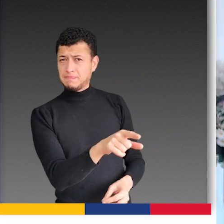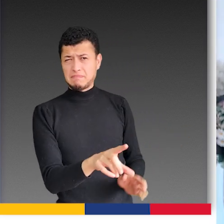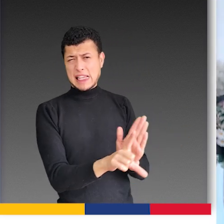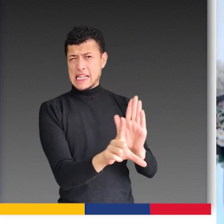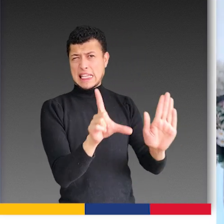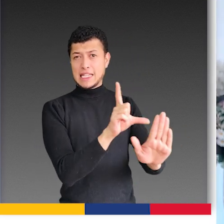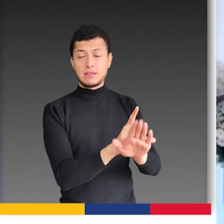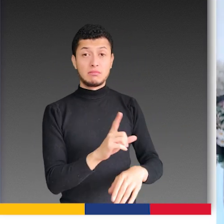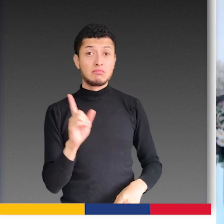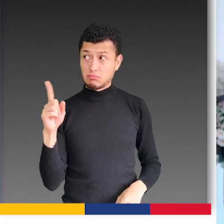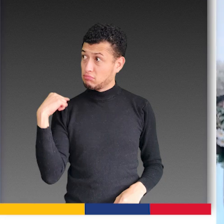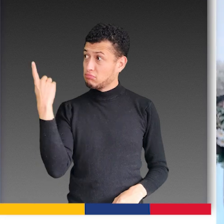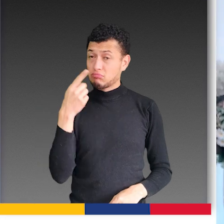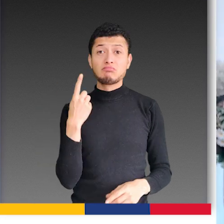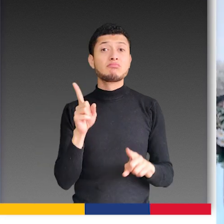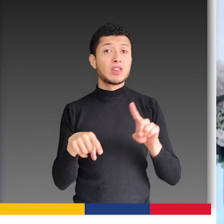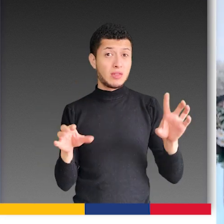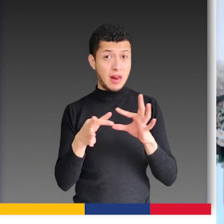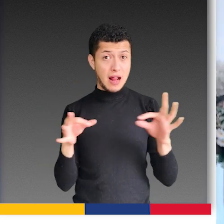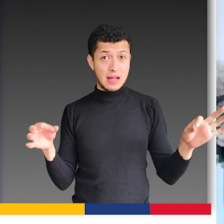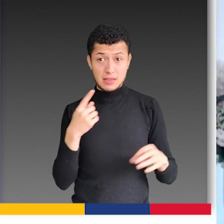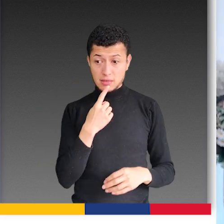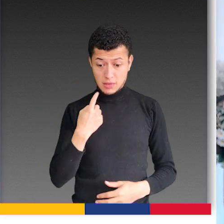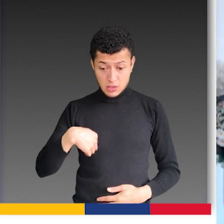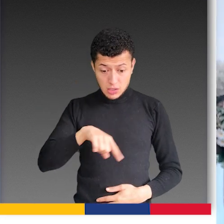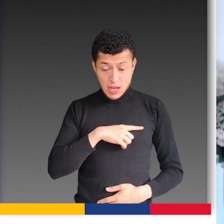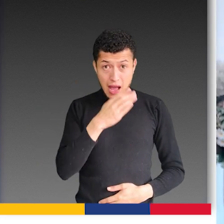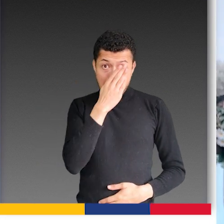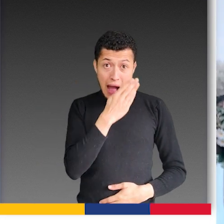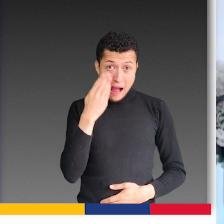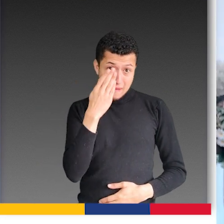criminal. Como dicen varios,